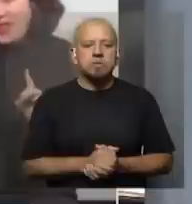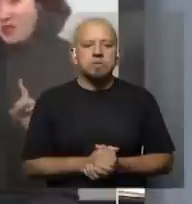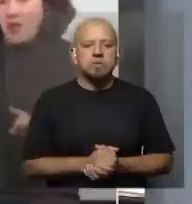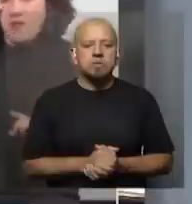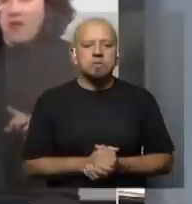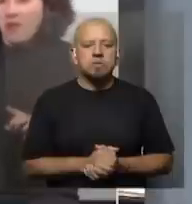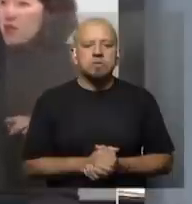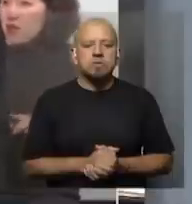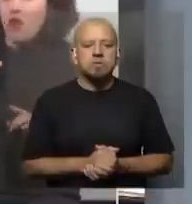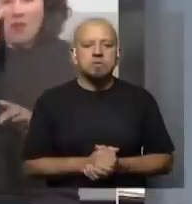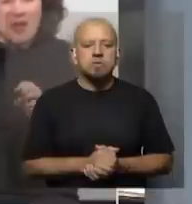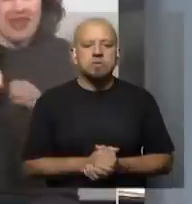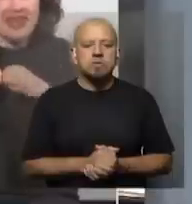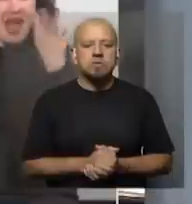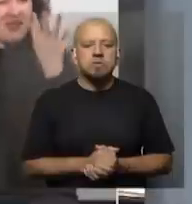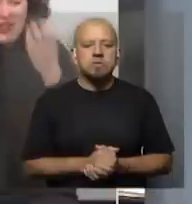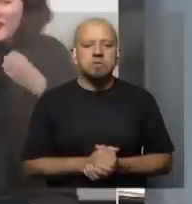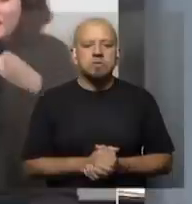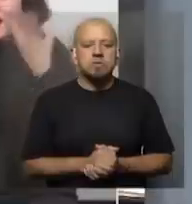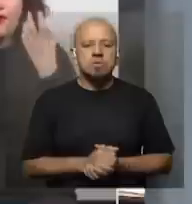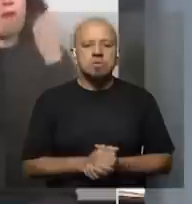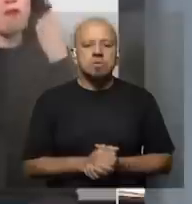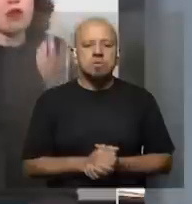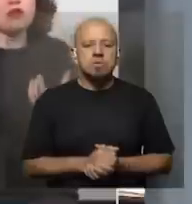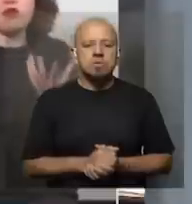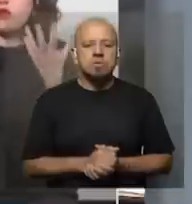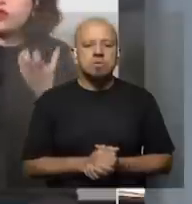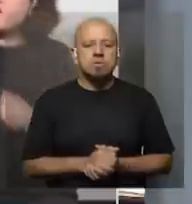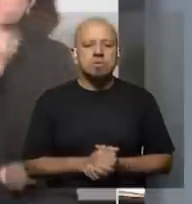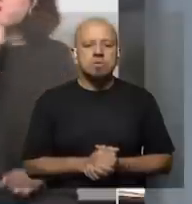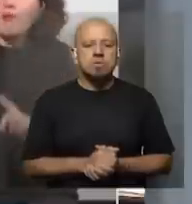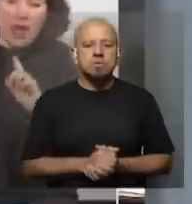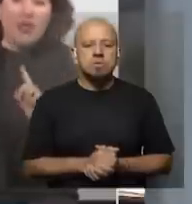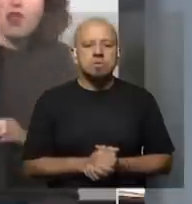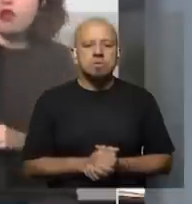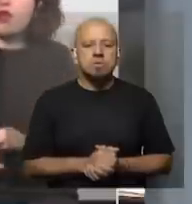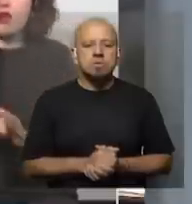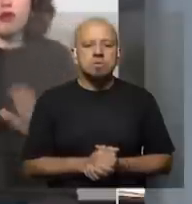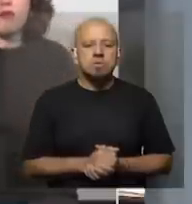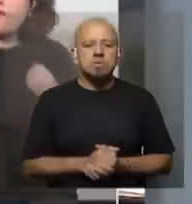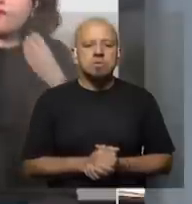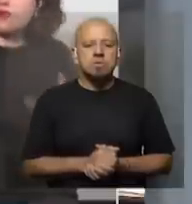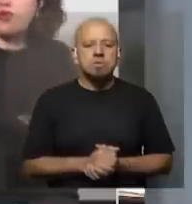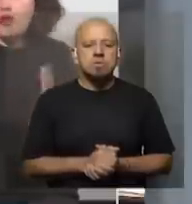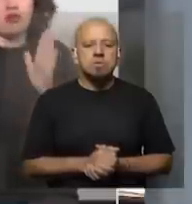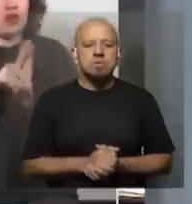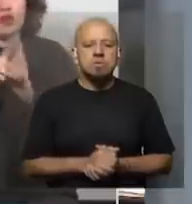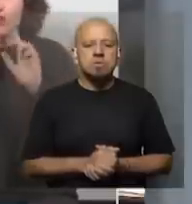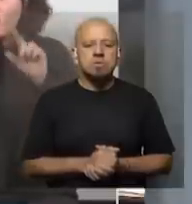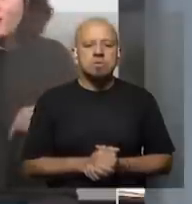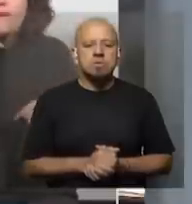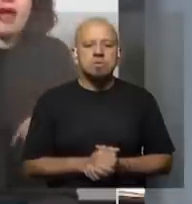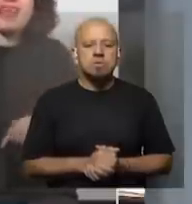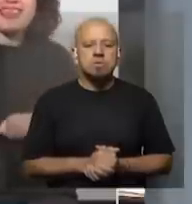es un grave problema que tenemos por eso queremos resolverlo mañana Por eso tenemos un decreto Para firmar